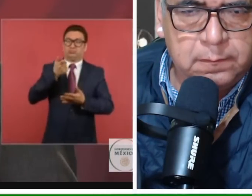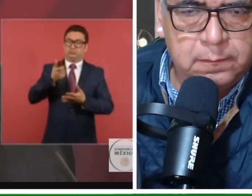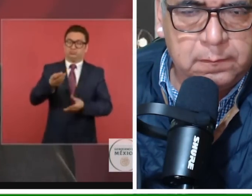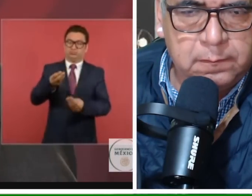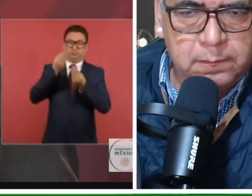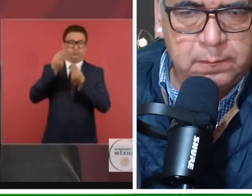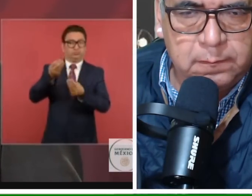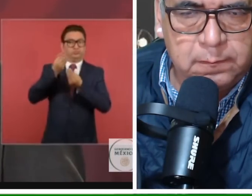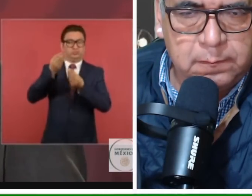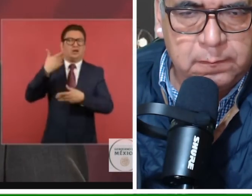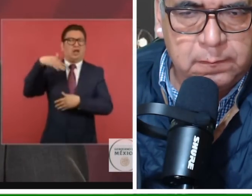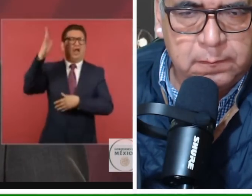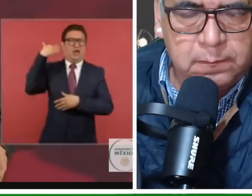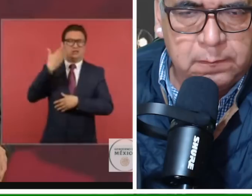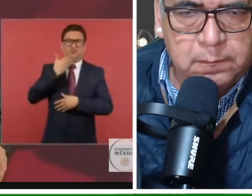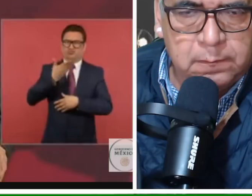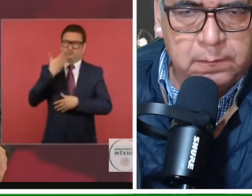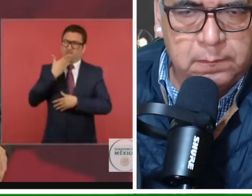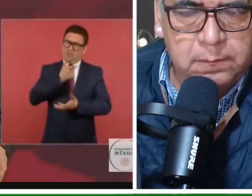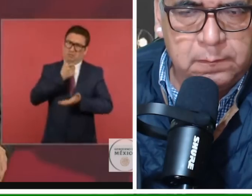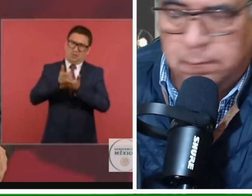miles de millones de pesos,